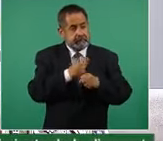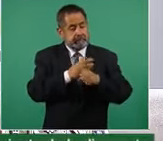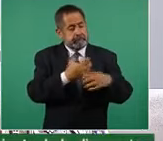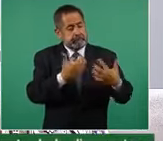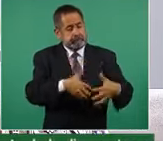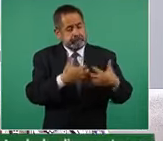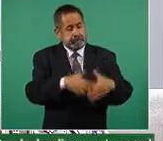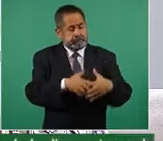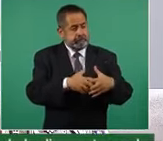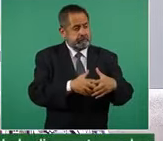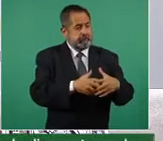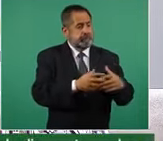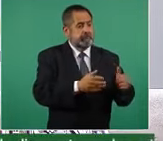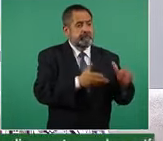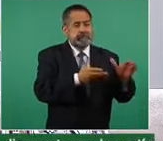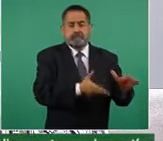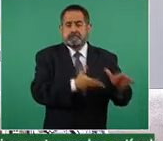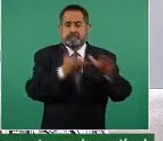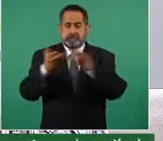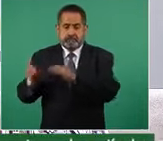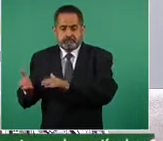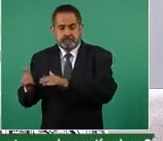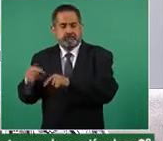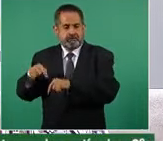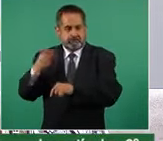en el país,